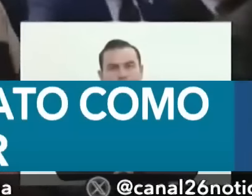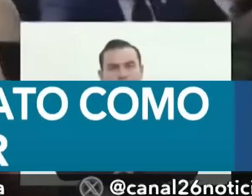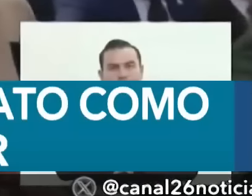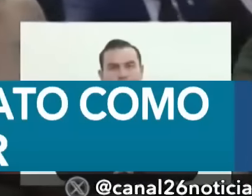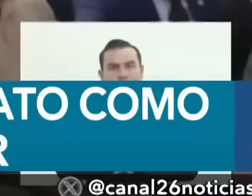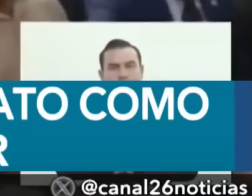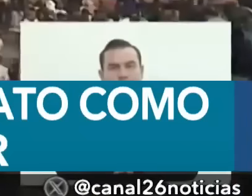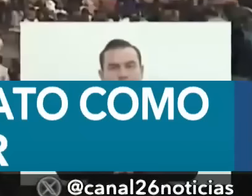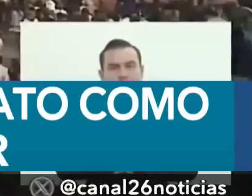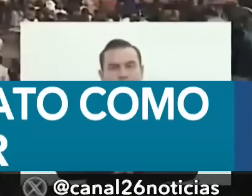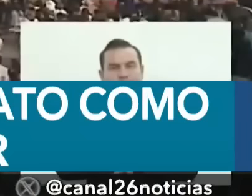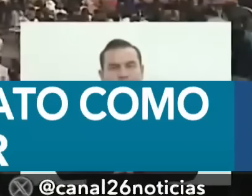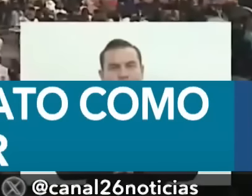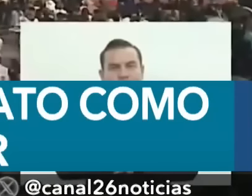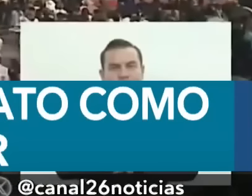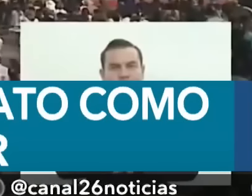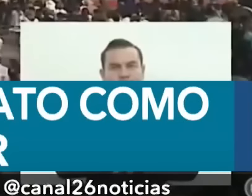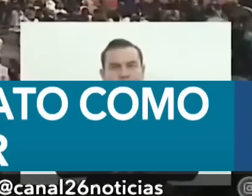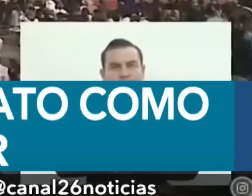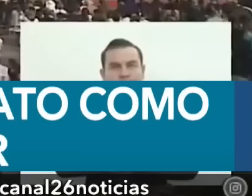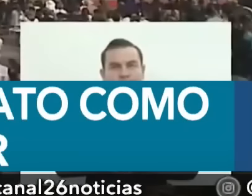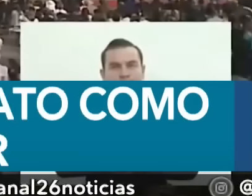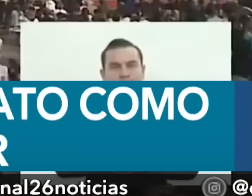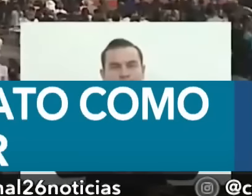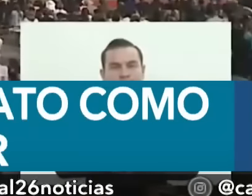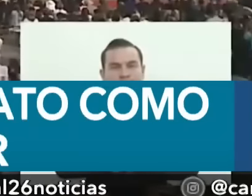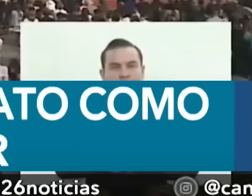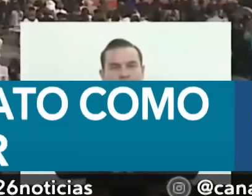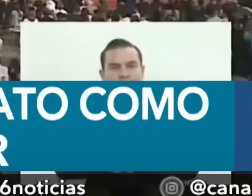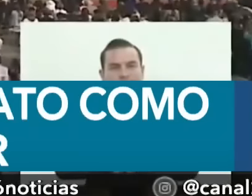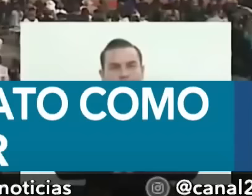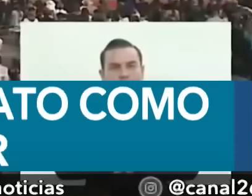mandato se enfoquen mucho más en eso también. En un ratito volvemos en vivo a El